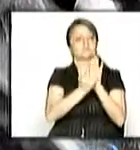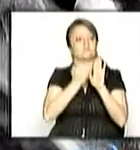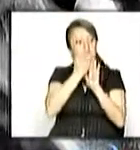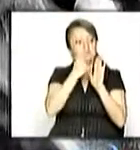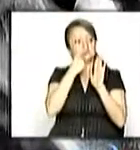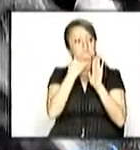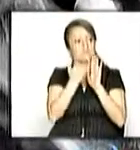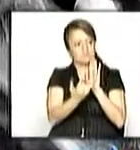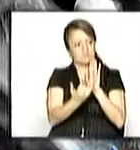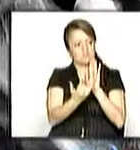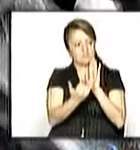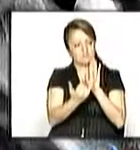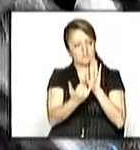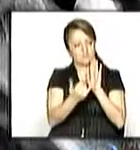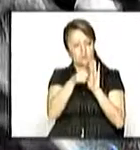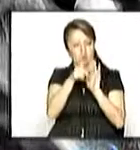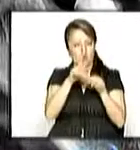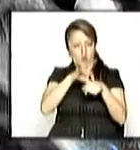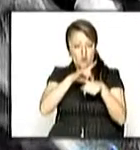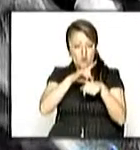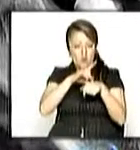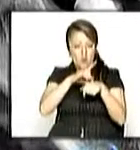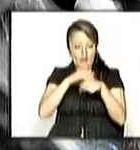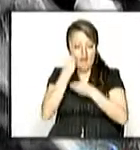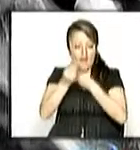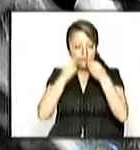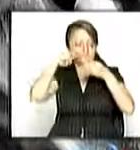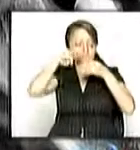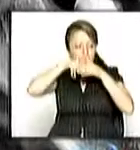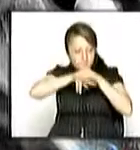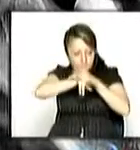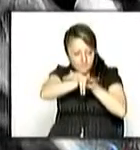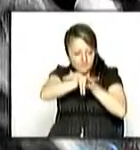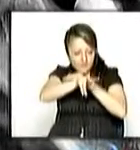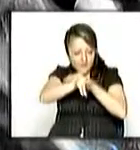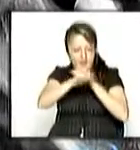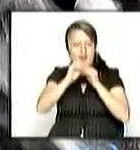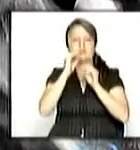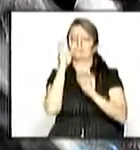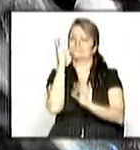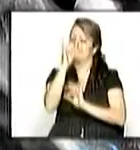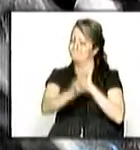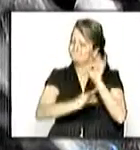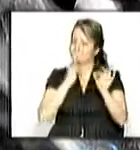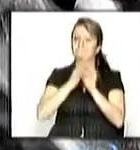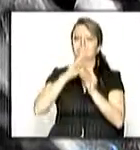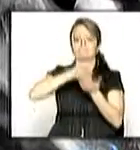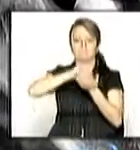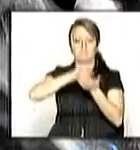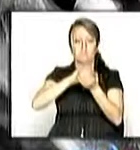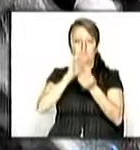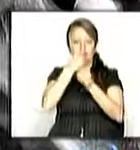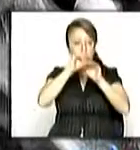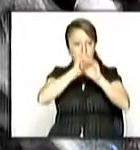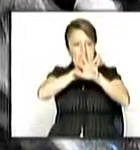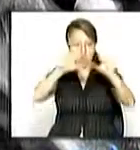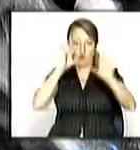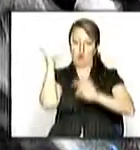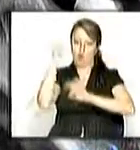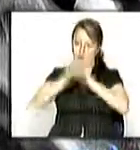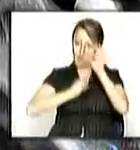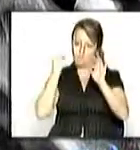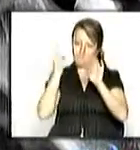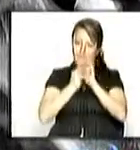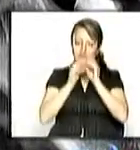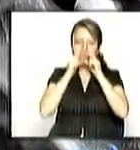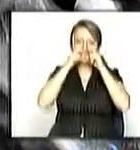Entonces, el odontólogo neurofocal hace una visión integral y lo primero que toma es la radiografía panorámica y hace el análisis de